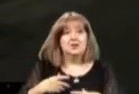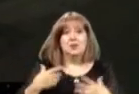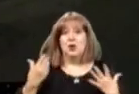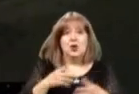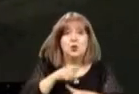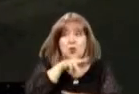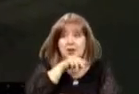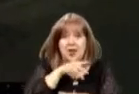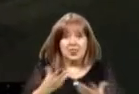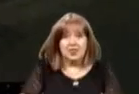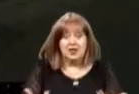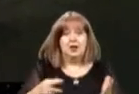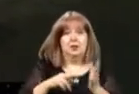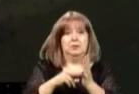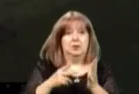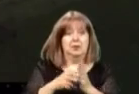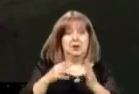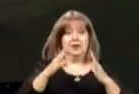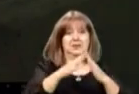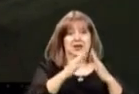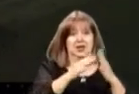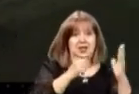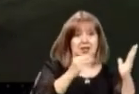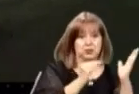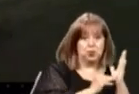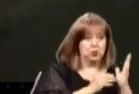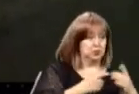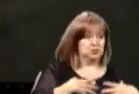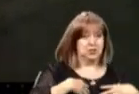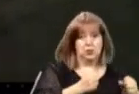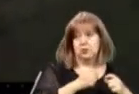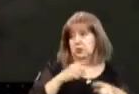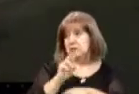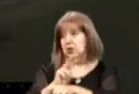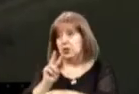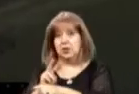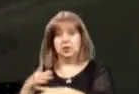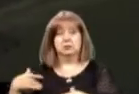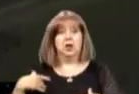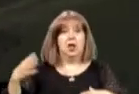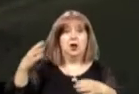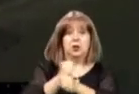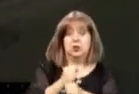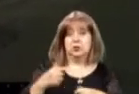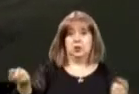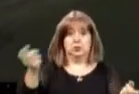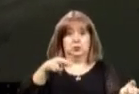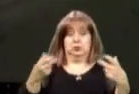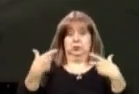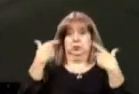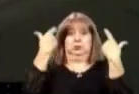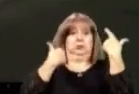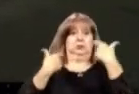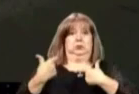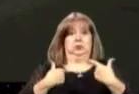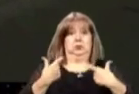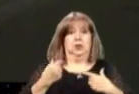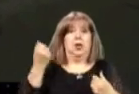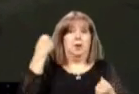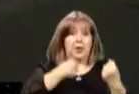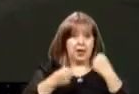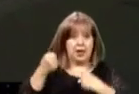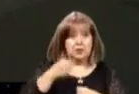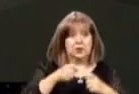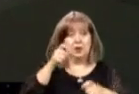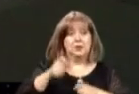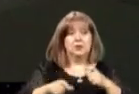de todo. Tenemos problemas en la salita de los turnos, tenemos problemas de seguridad. En los micros viven asaltando, viven robando, viven pegándole a la